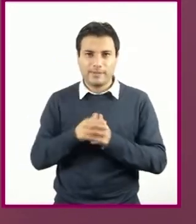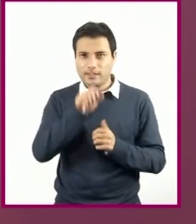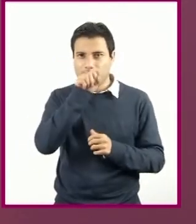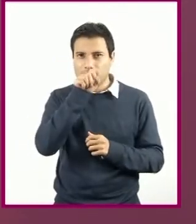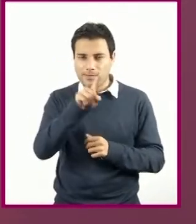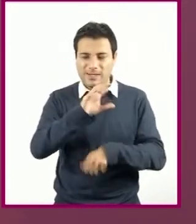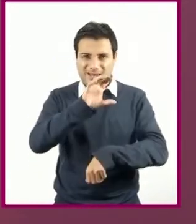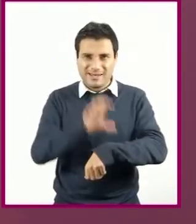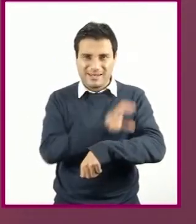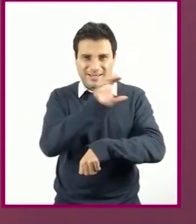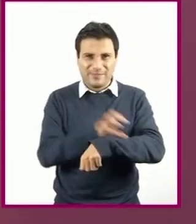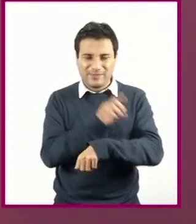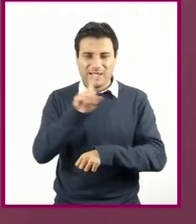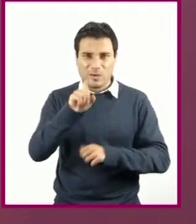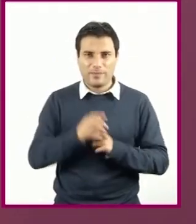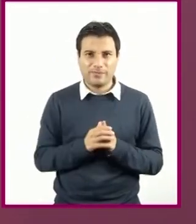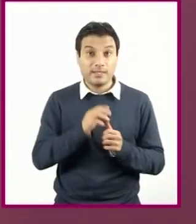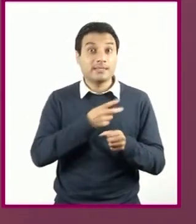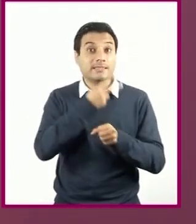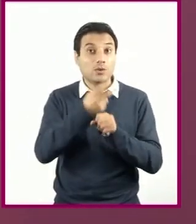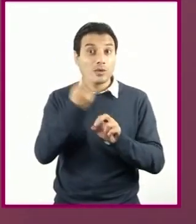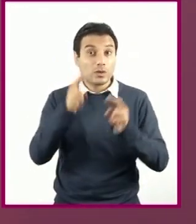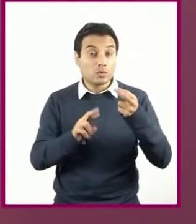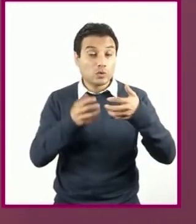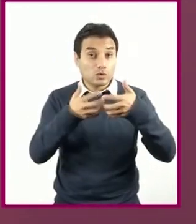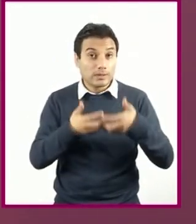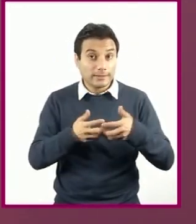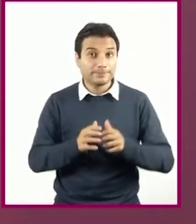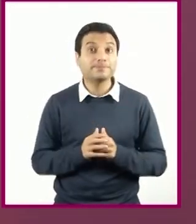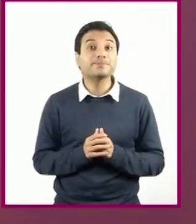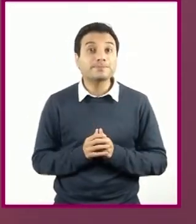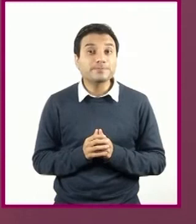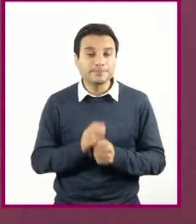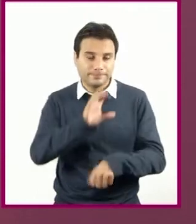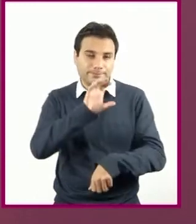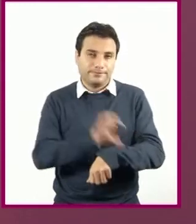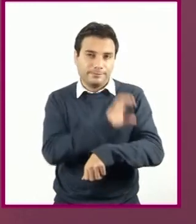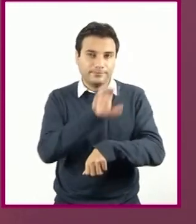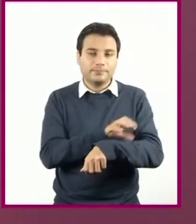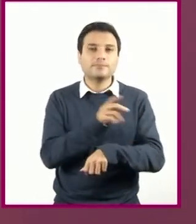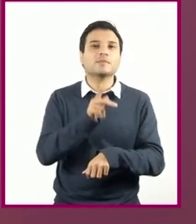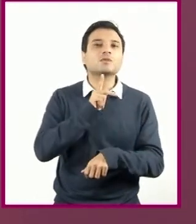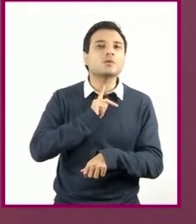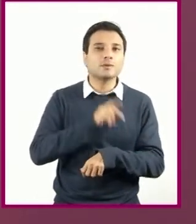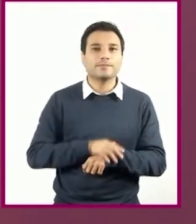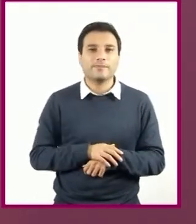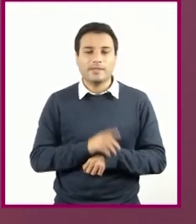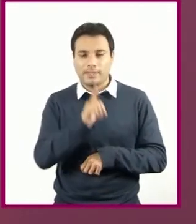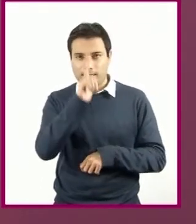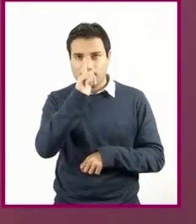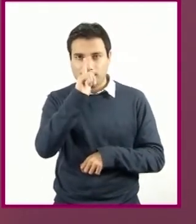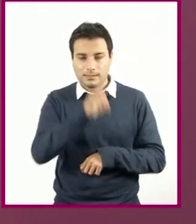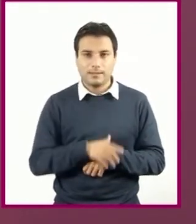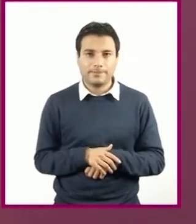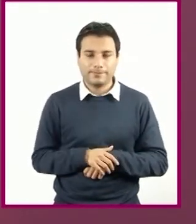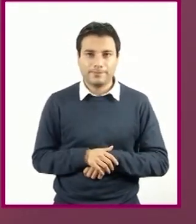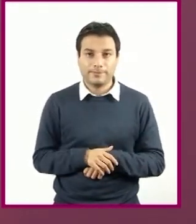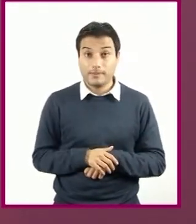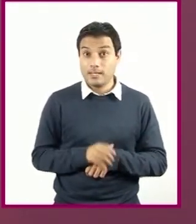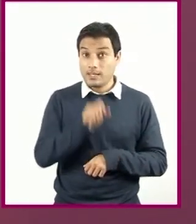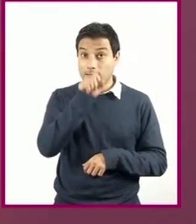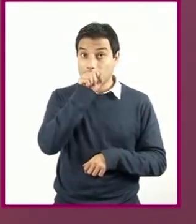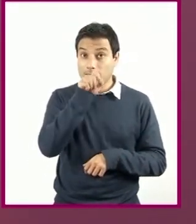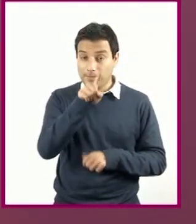hidráulica, y de la segunda revolución industrial, como el petróleo y la electricidad.